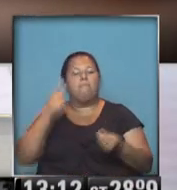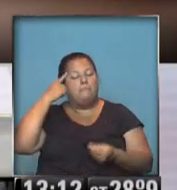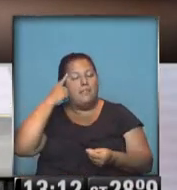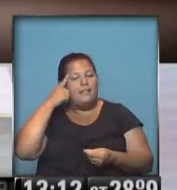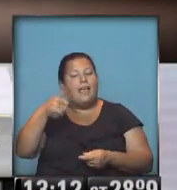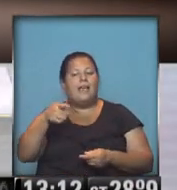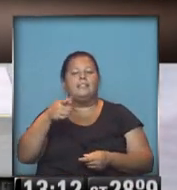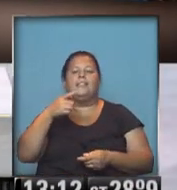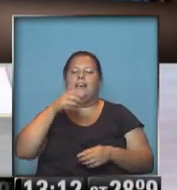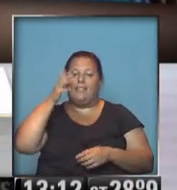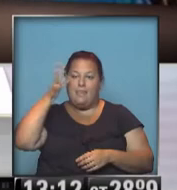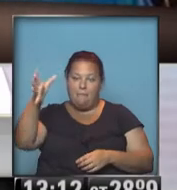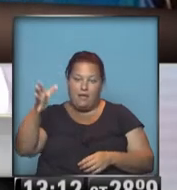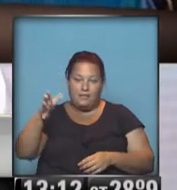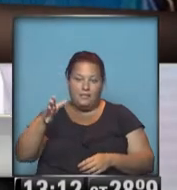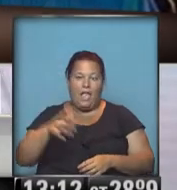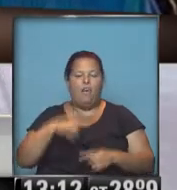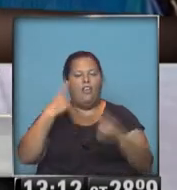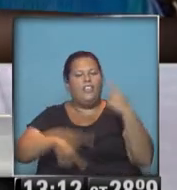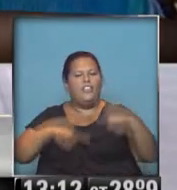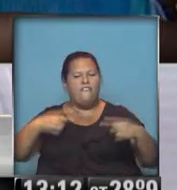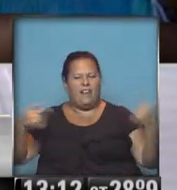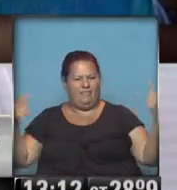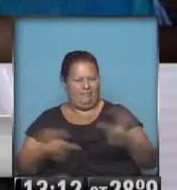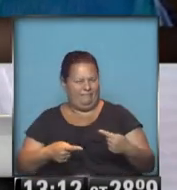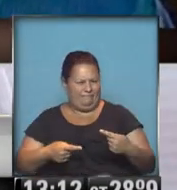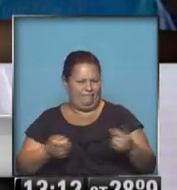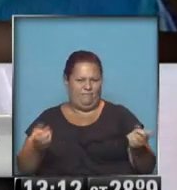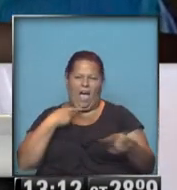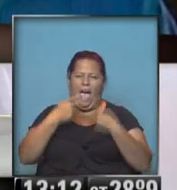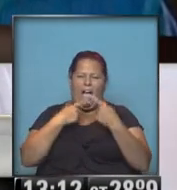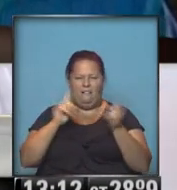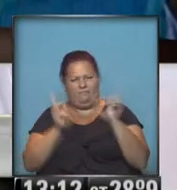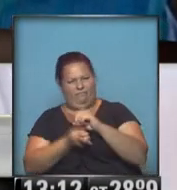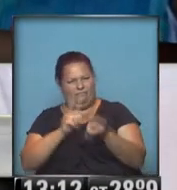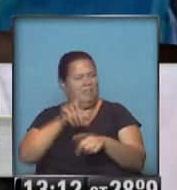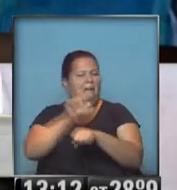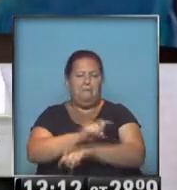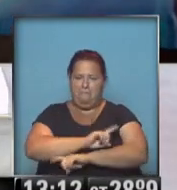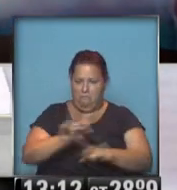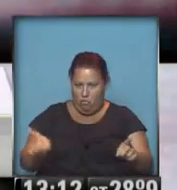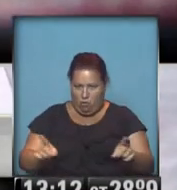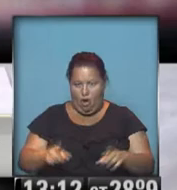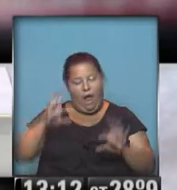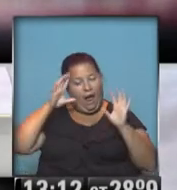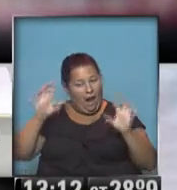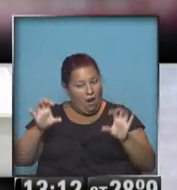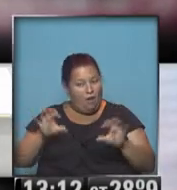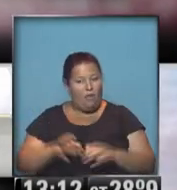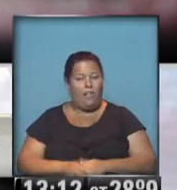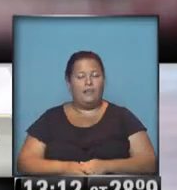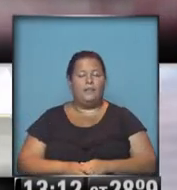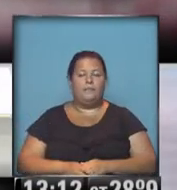incurrió en groseras y variadas contradicciones bueno no quedó detenido finalmente recordemos entonces que